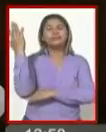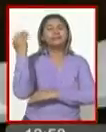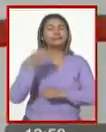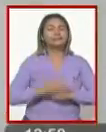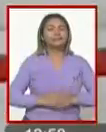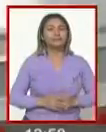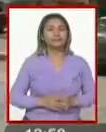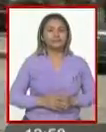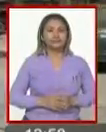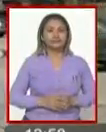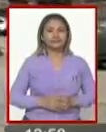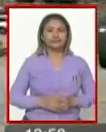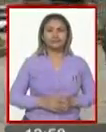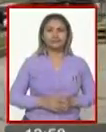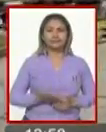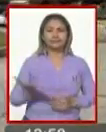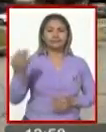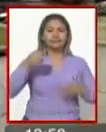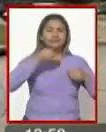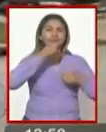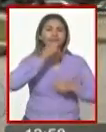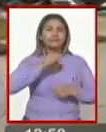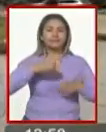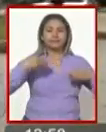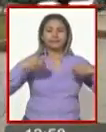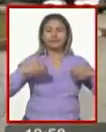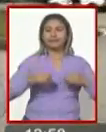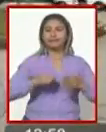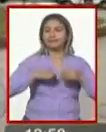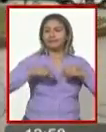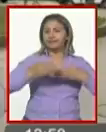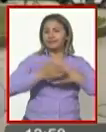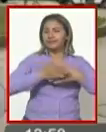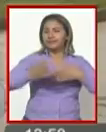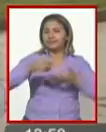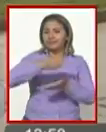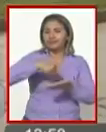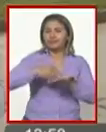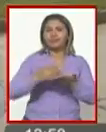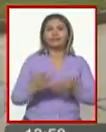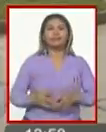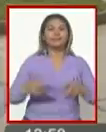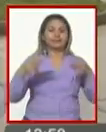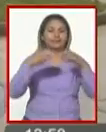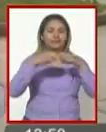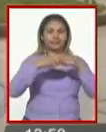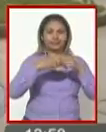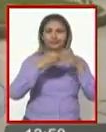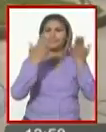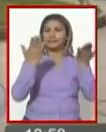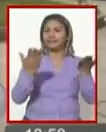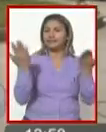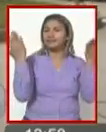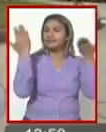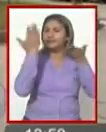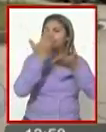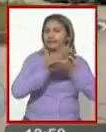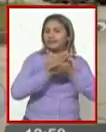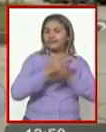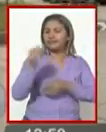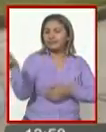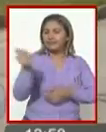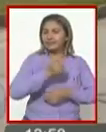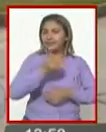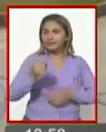sean podados. Desde el antiguo mercado Abasto denuncian que a un lado de la rotonda hay un poste de energía eléctrica, obstruyendo el